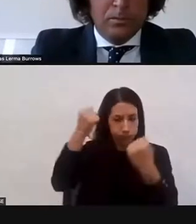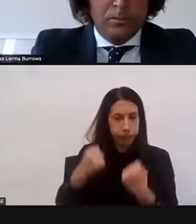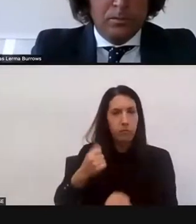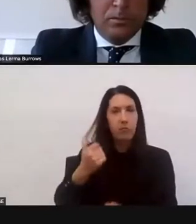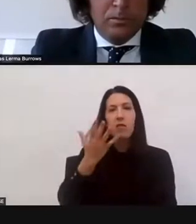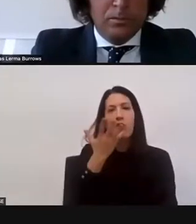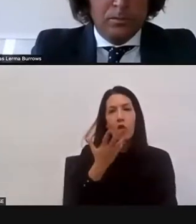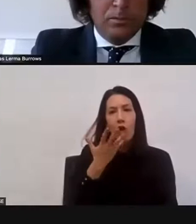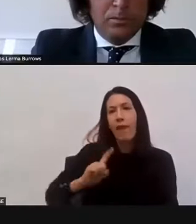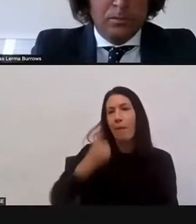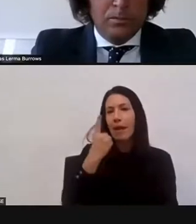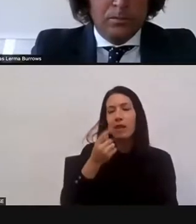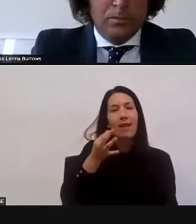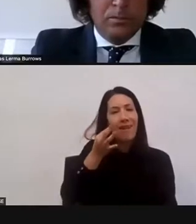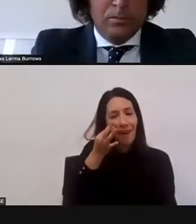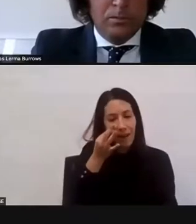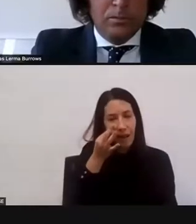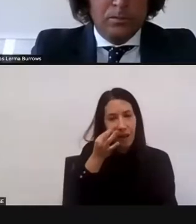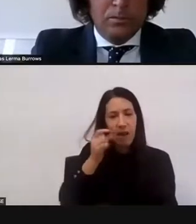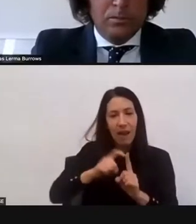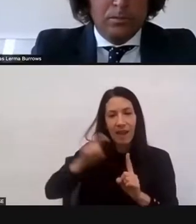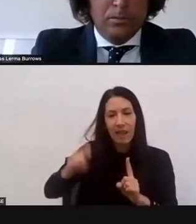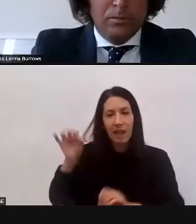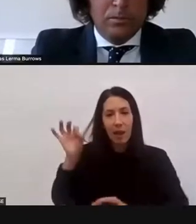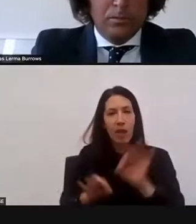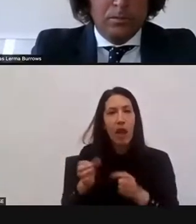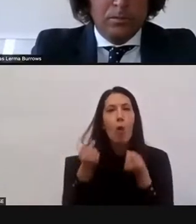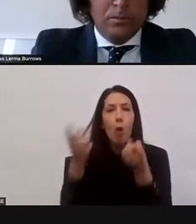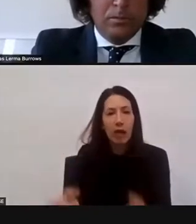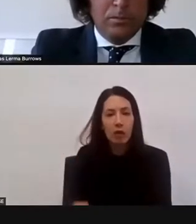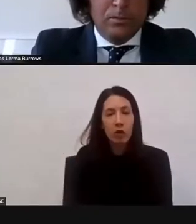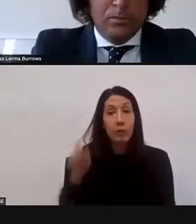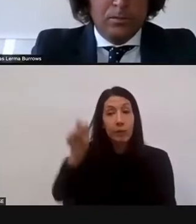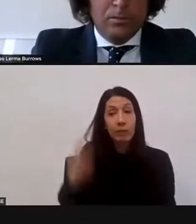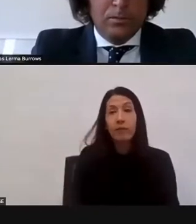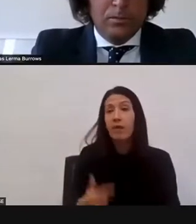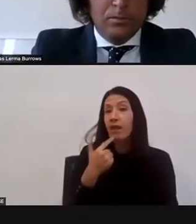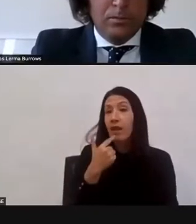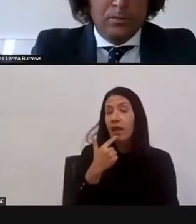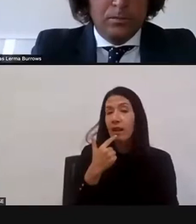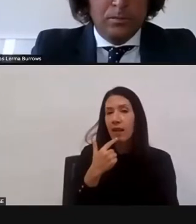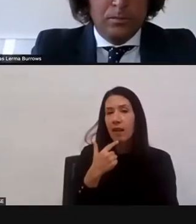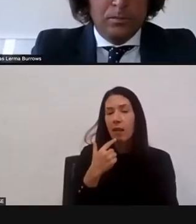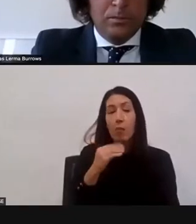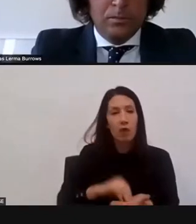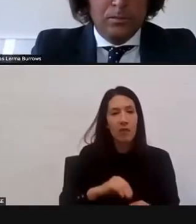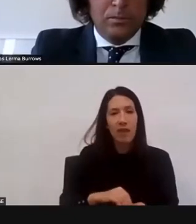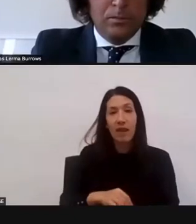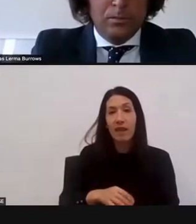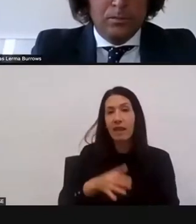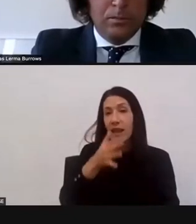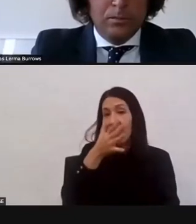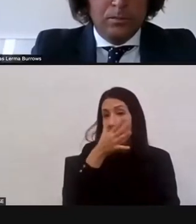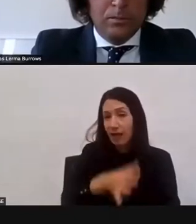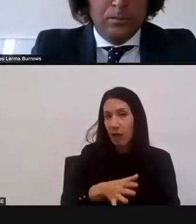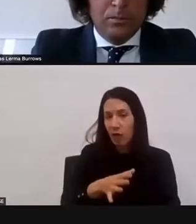realidad numérica de este tipo de delitos, decía que la infradenuncia en este ámbito está